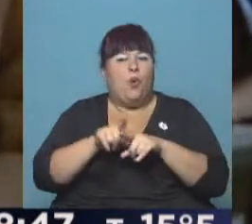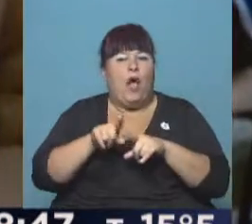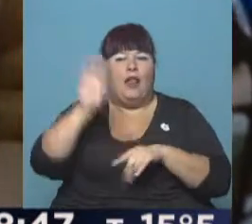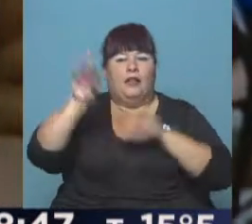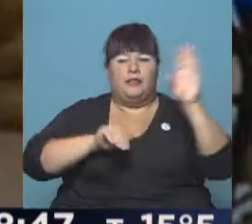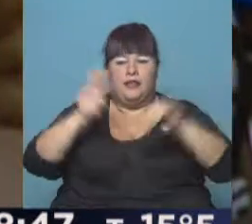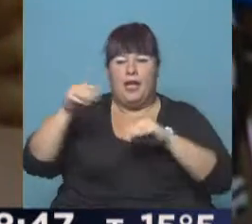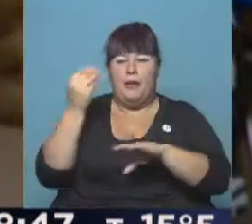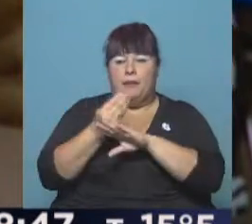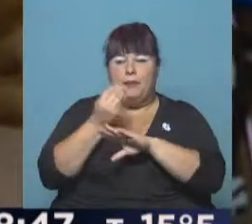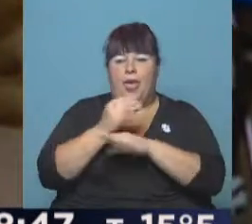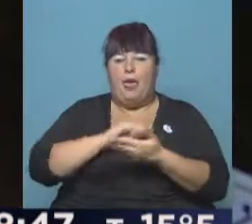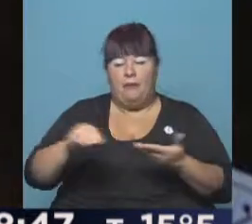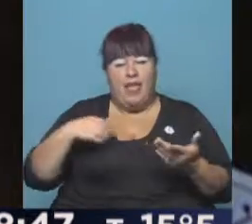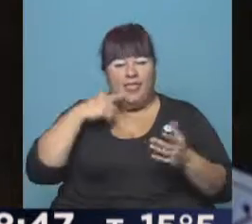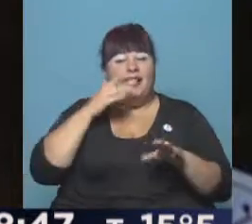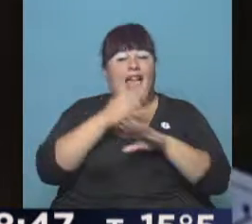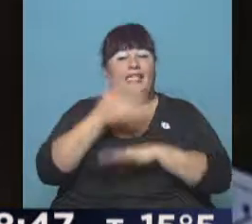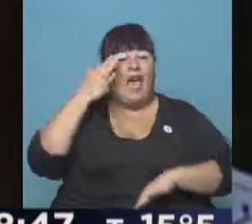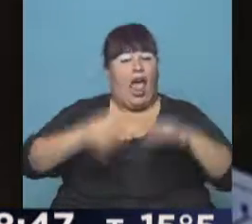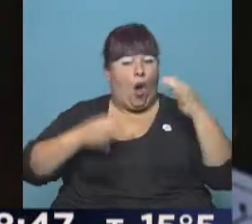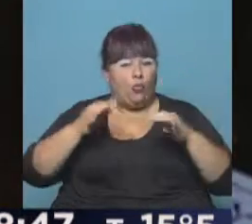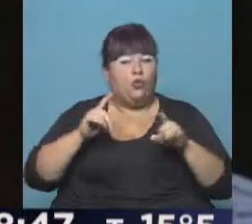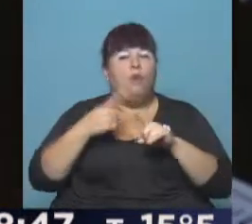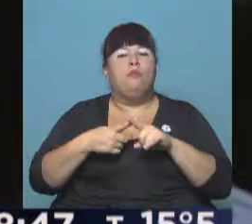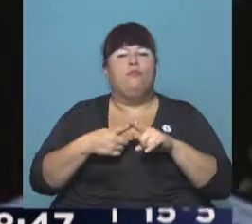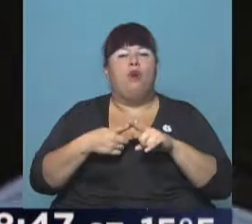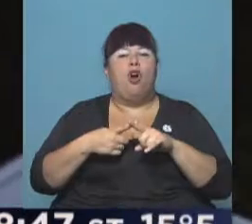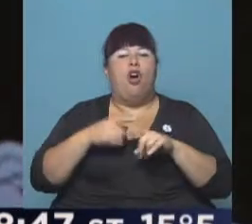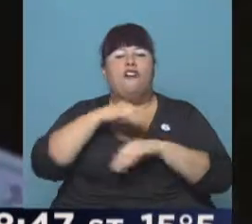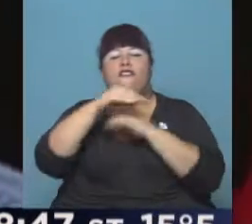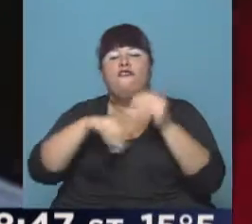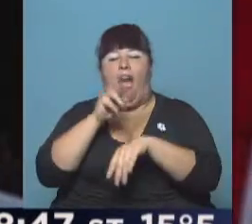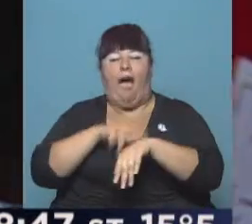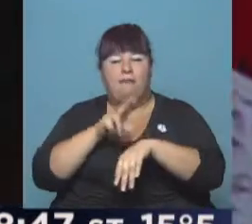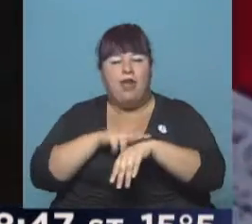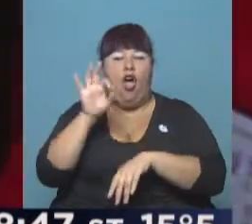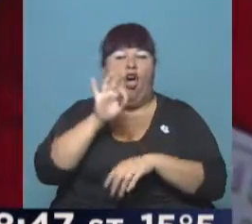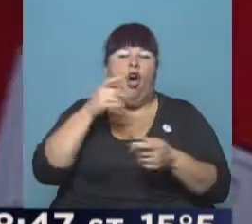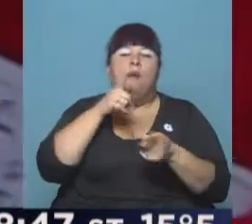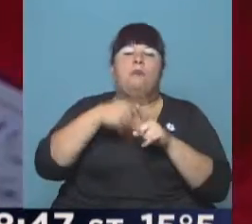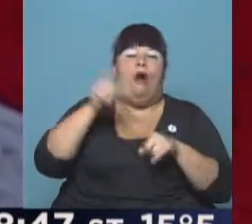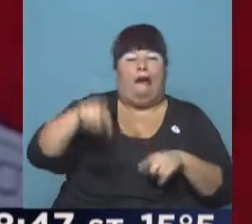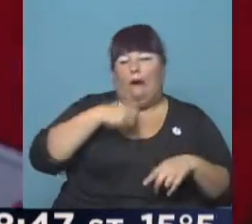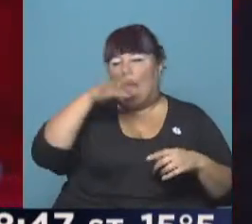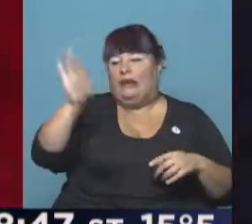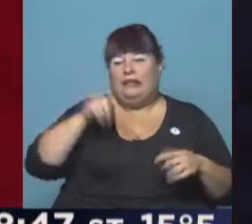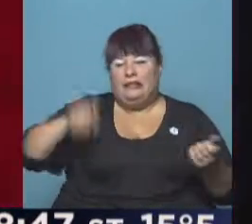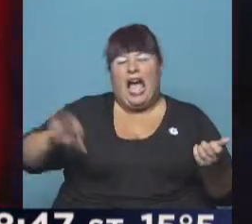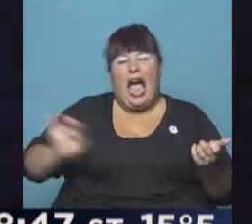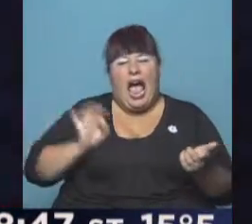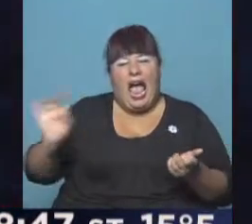gente nos decíamos que el ingreso a la justicia era por parentesco o por esclavitud no porque pasaban